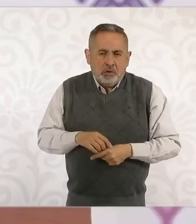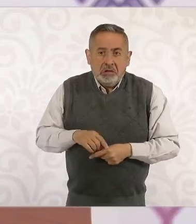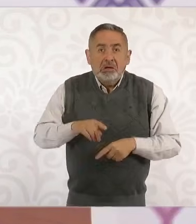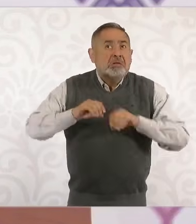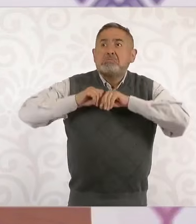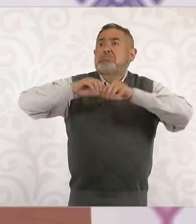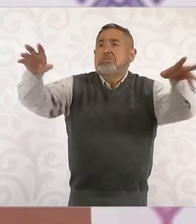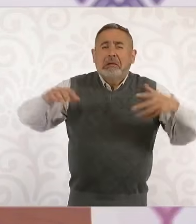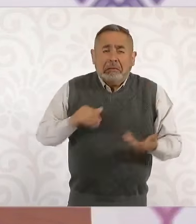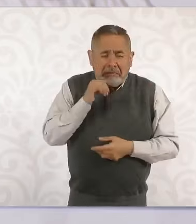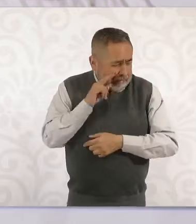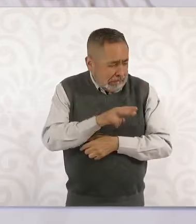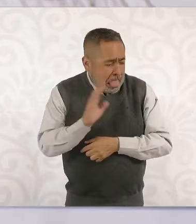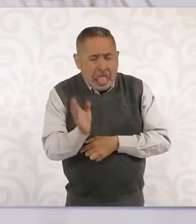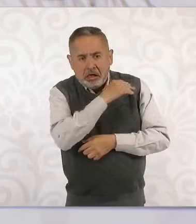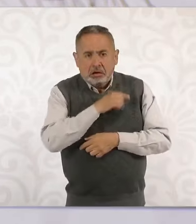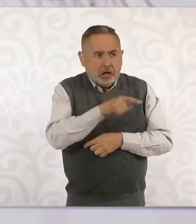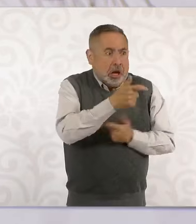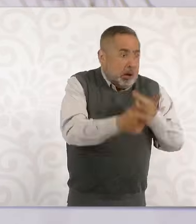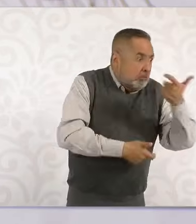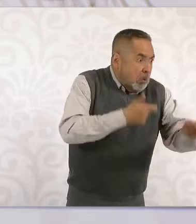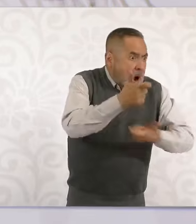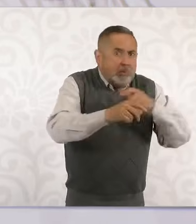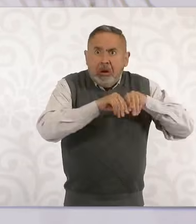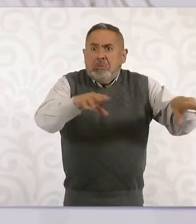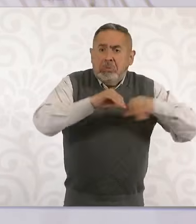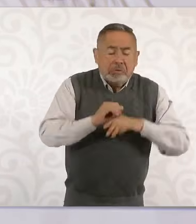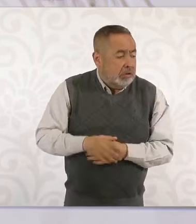ese documental. Pagaron, hicieron todo y